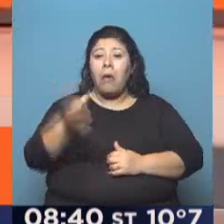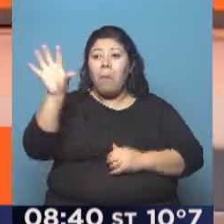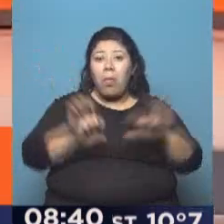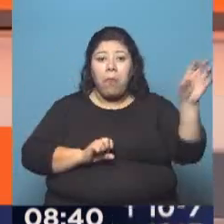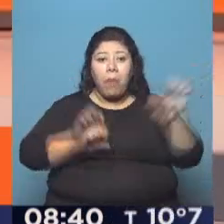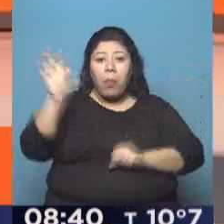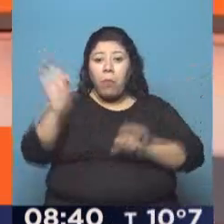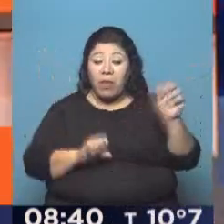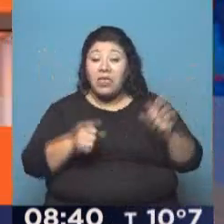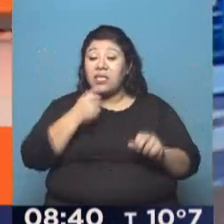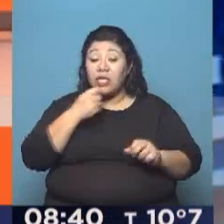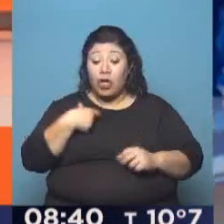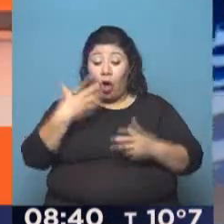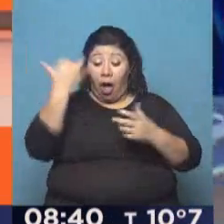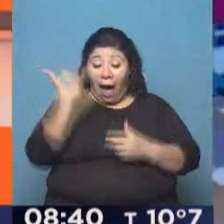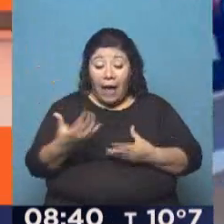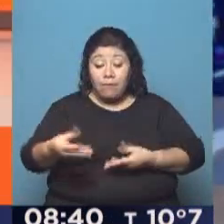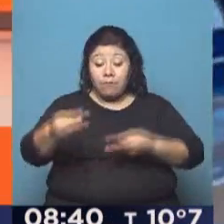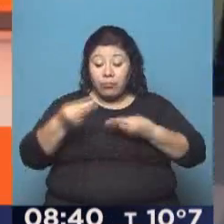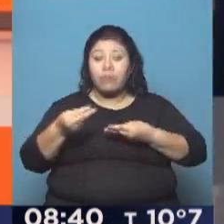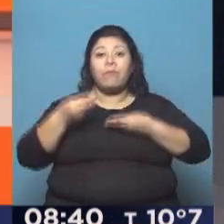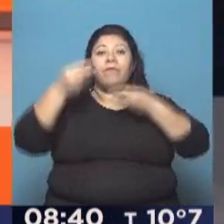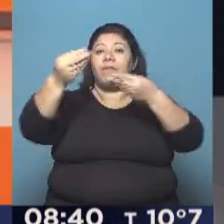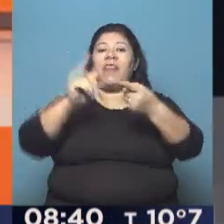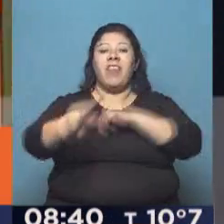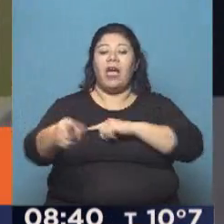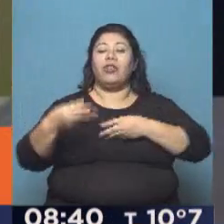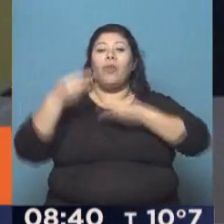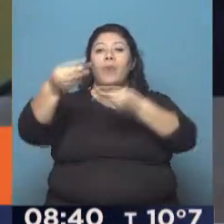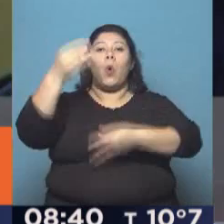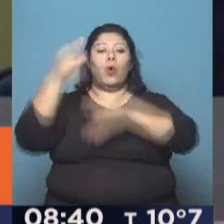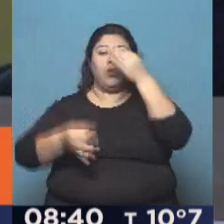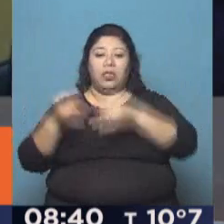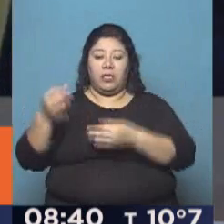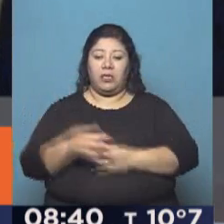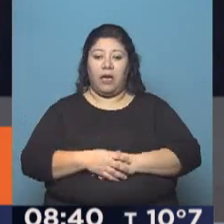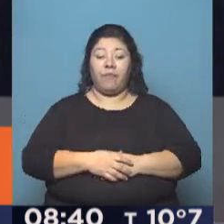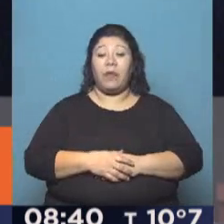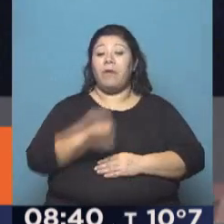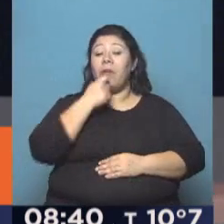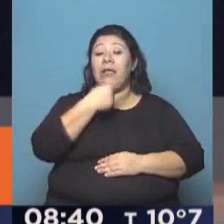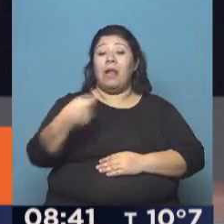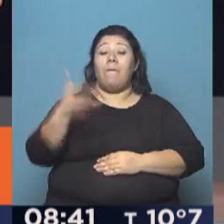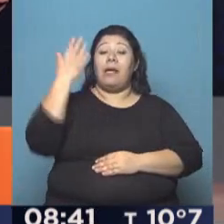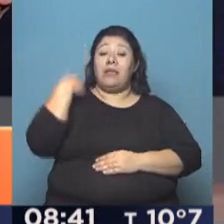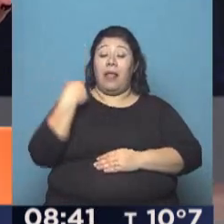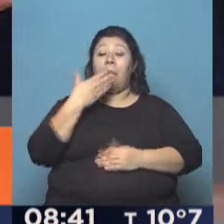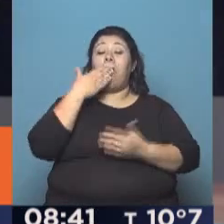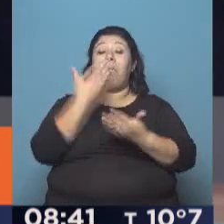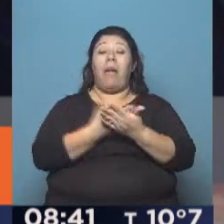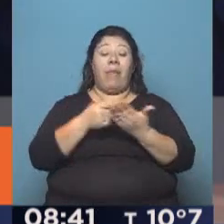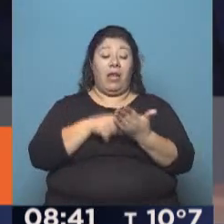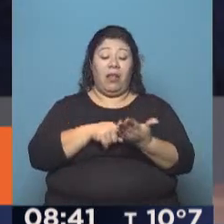lo llevo a la justicia porque es mi obligación como funcionaria pública Entonces yo recibo la semana pasada un papelito donde